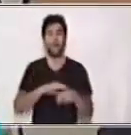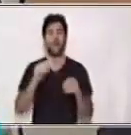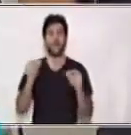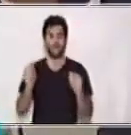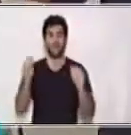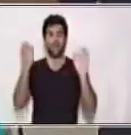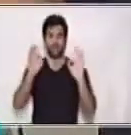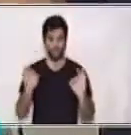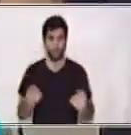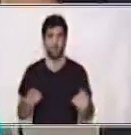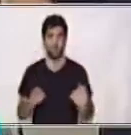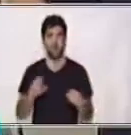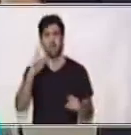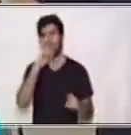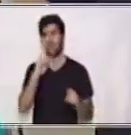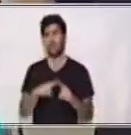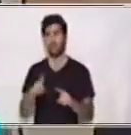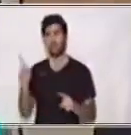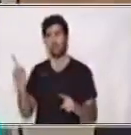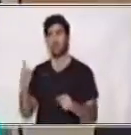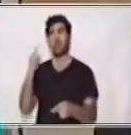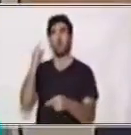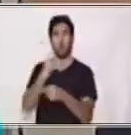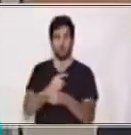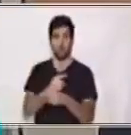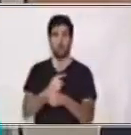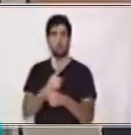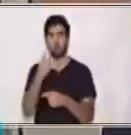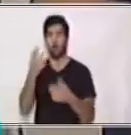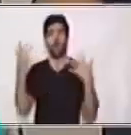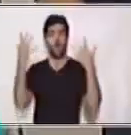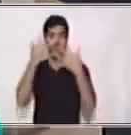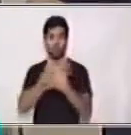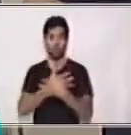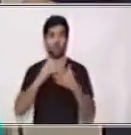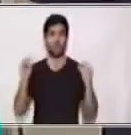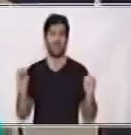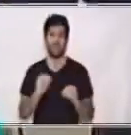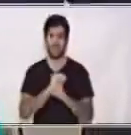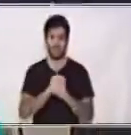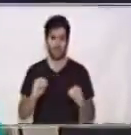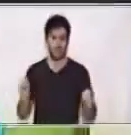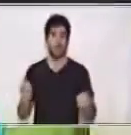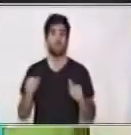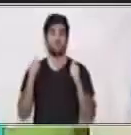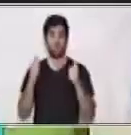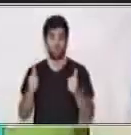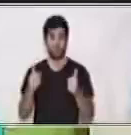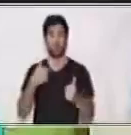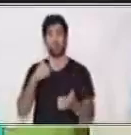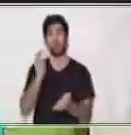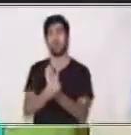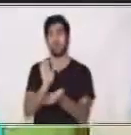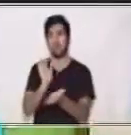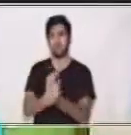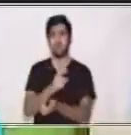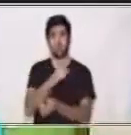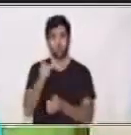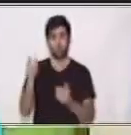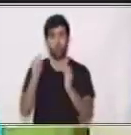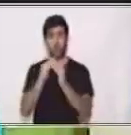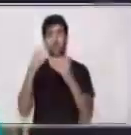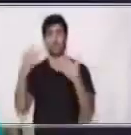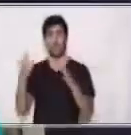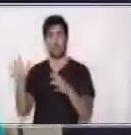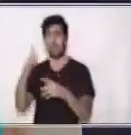todo sin llegar a cometer errores. Muy bien, espero que en casita ya hayas copiado este primer